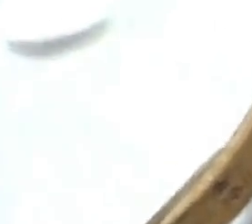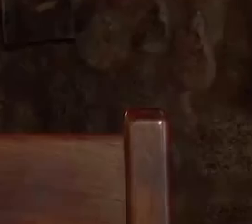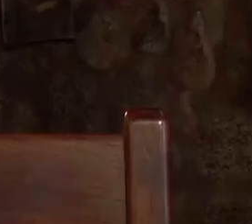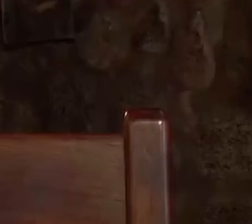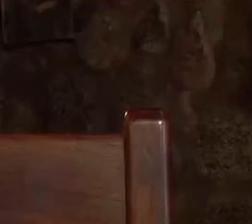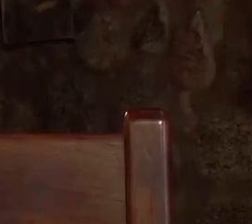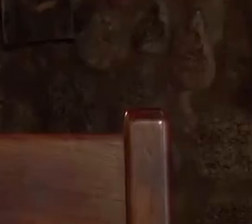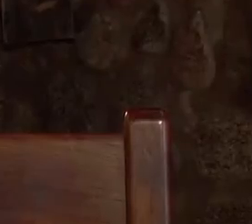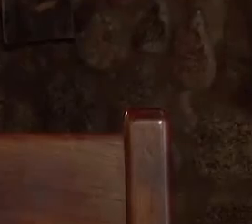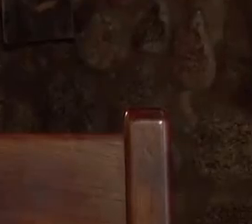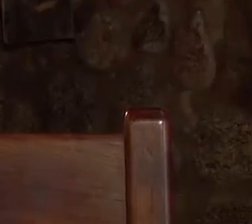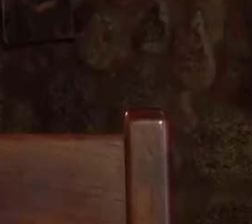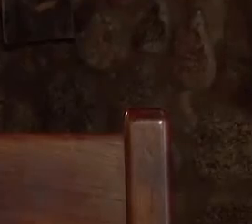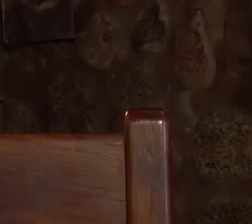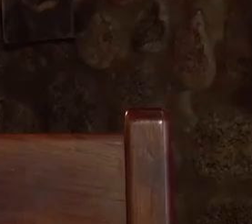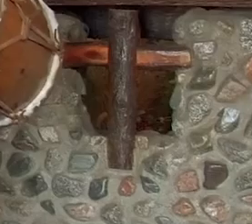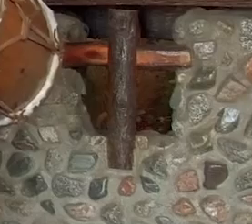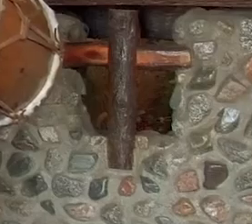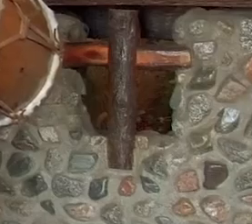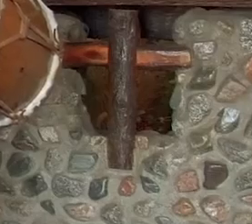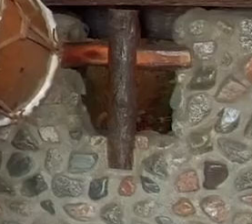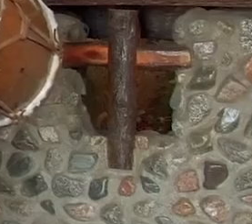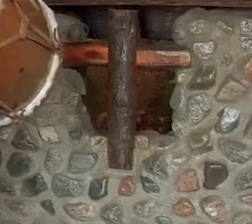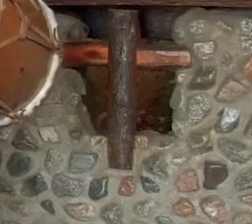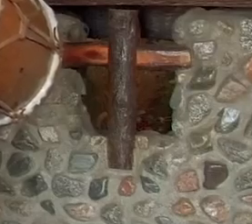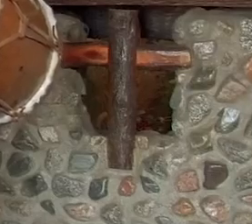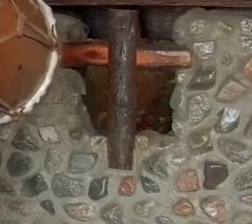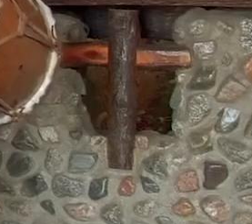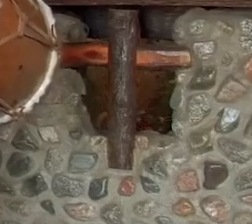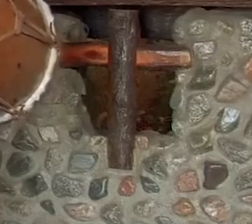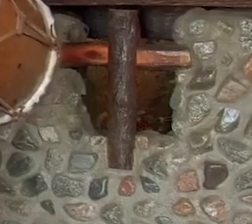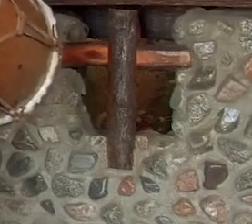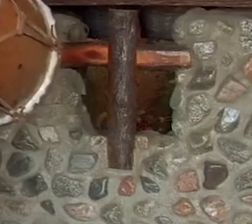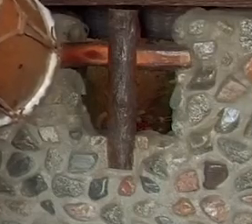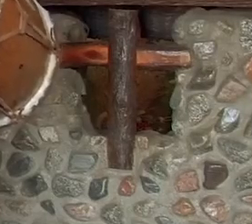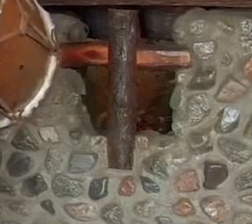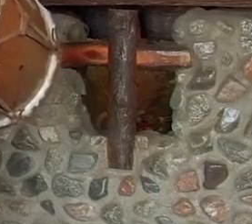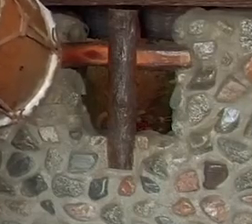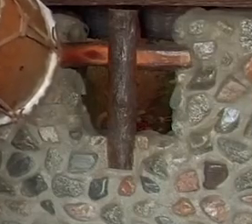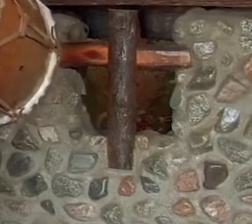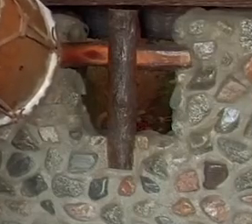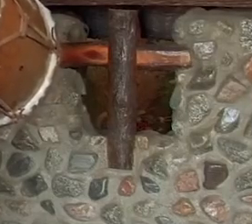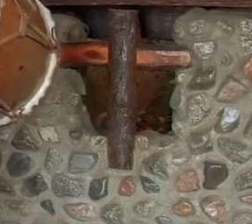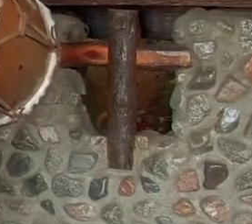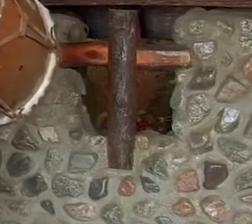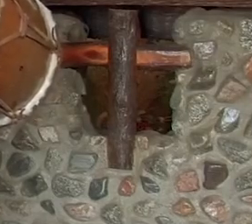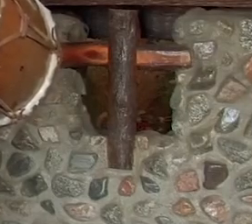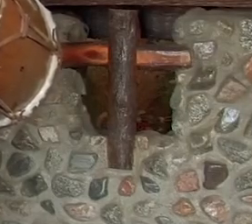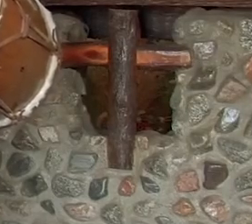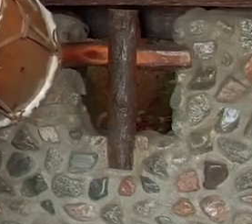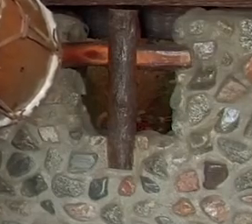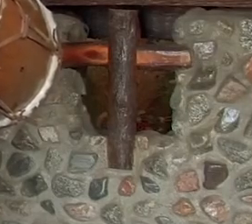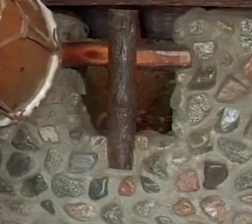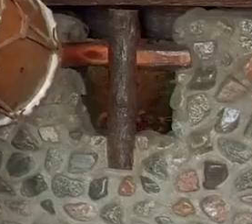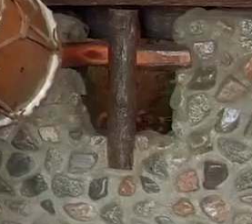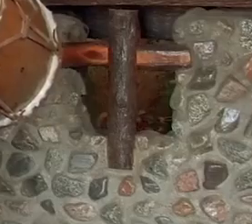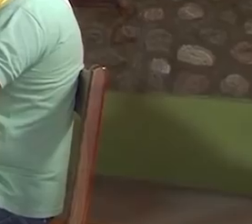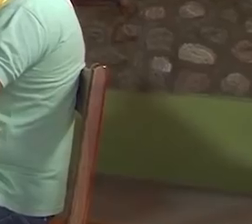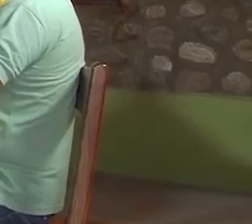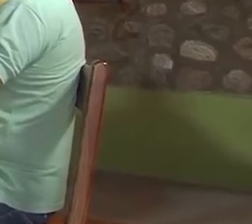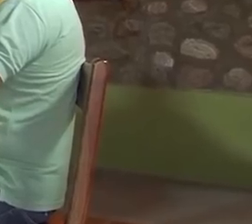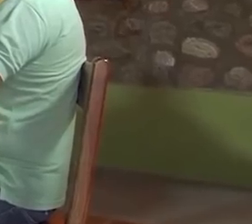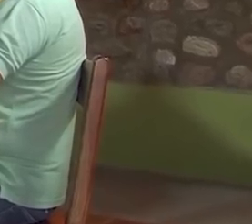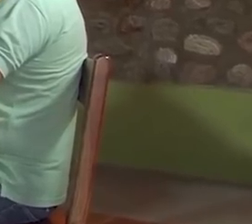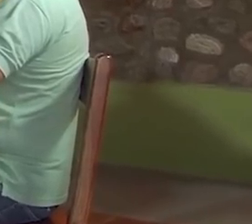perseguidos por practicar la justicia, con su lucha y con su ofrenda traen